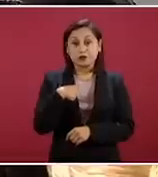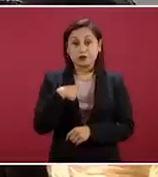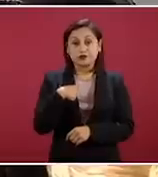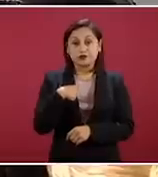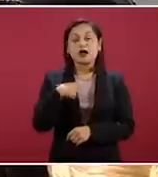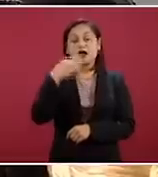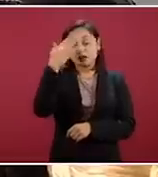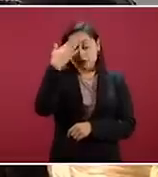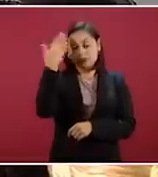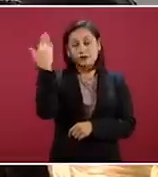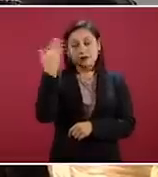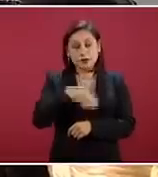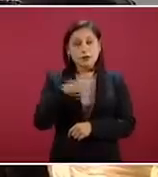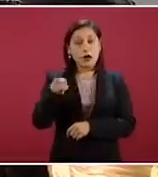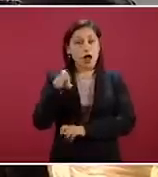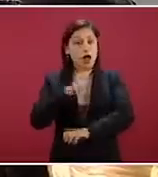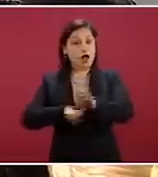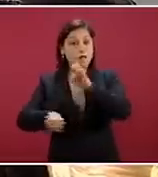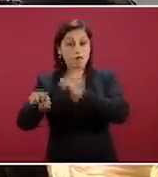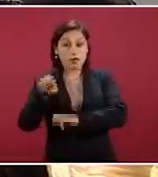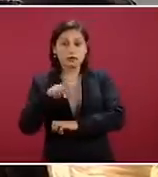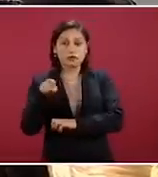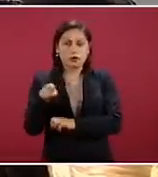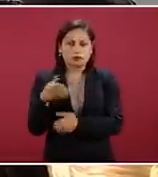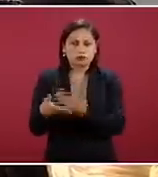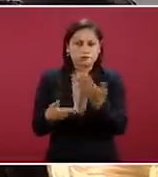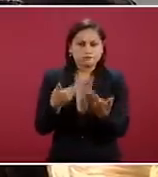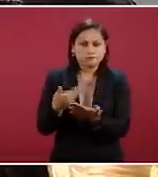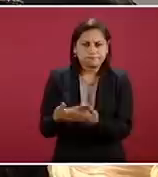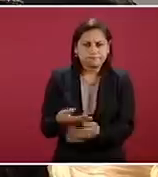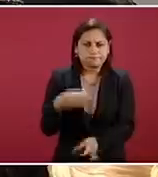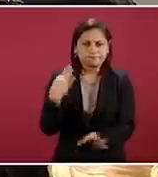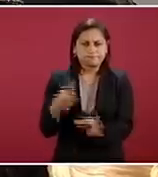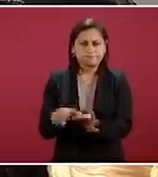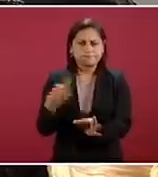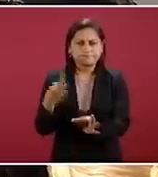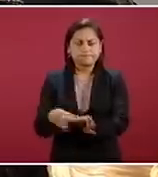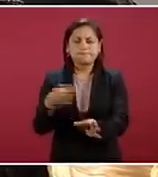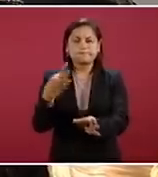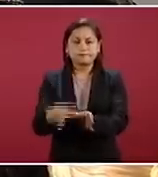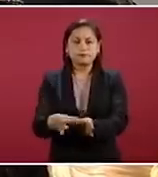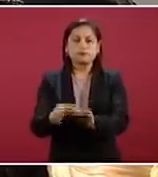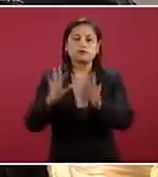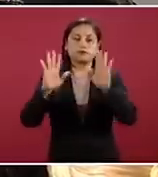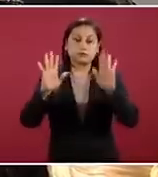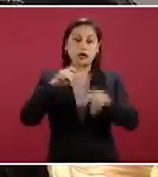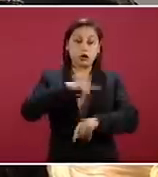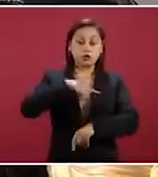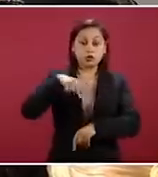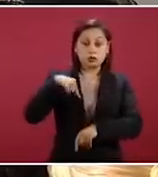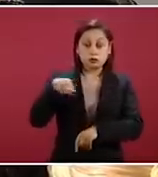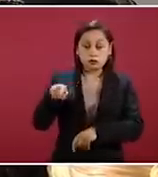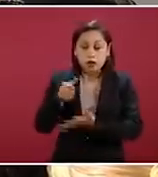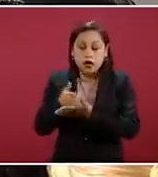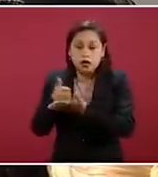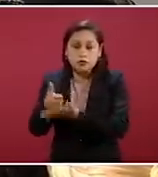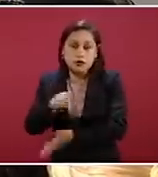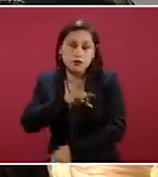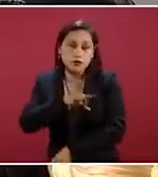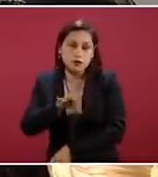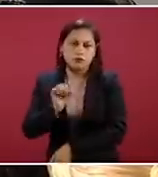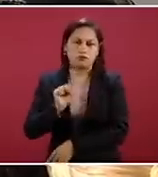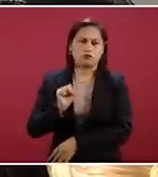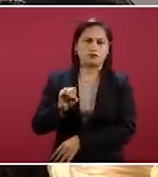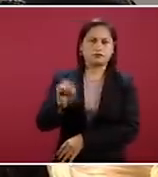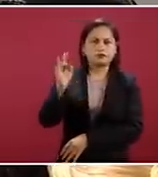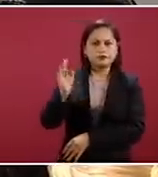servicio y que en lo que podamos nosotros ayudar lo vamos a hacer. Desde